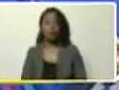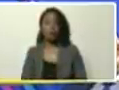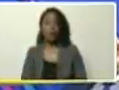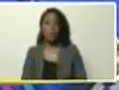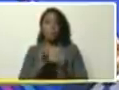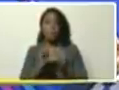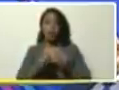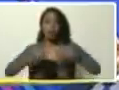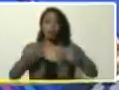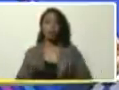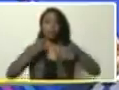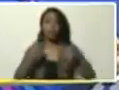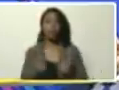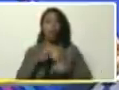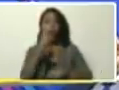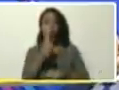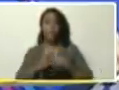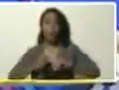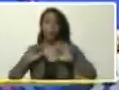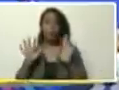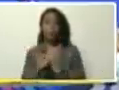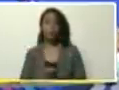mantener activo el 1x10,